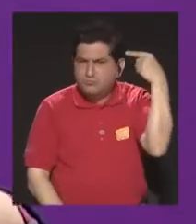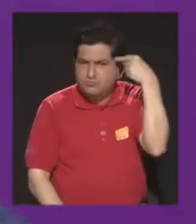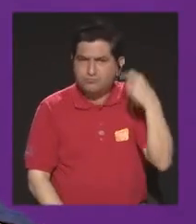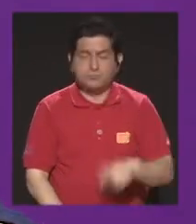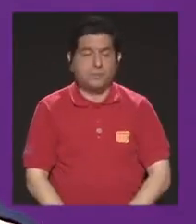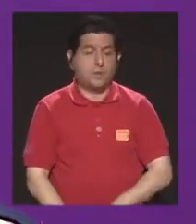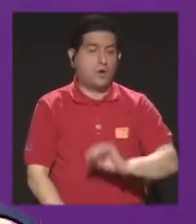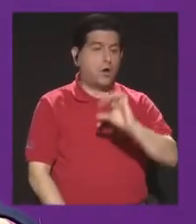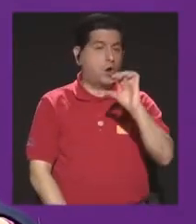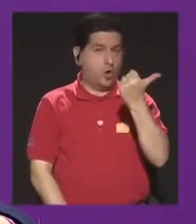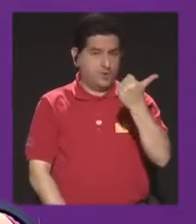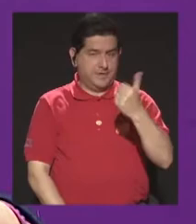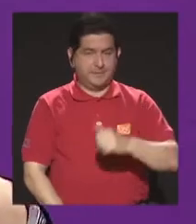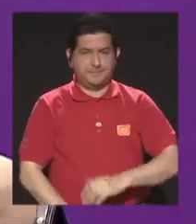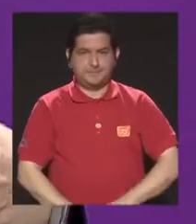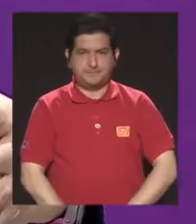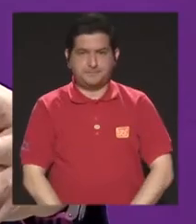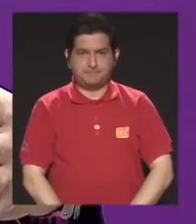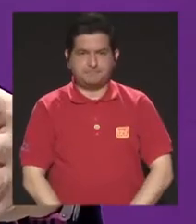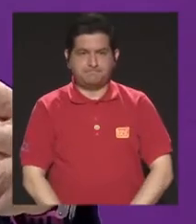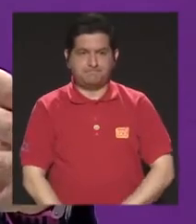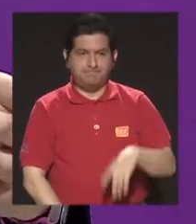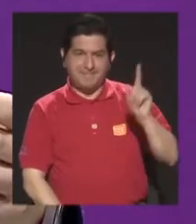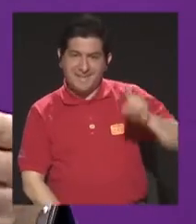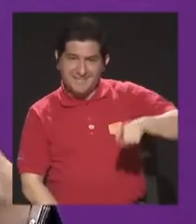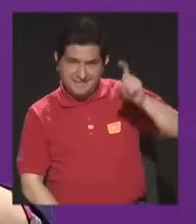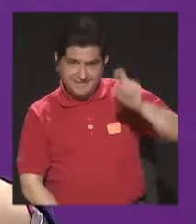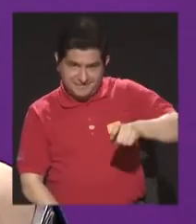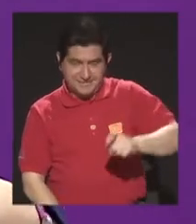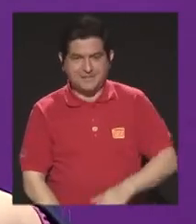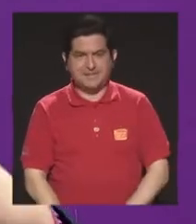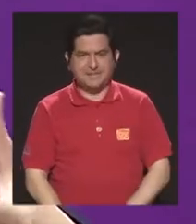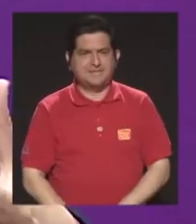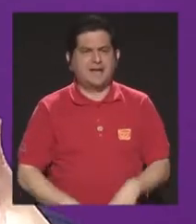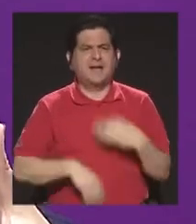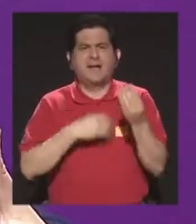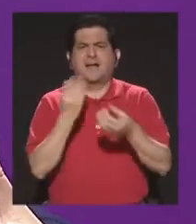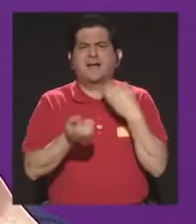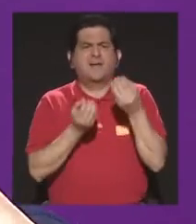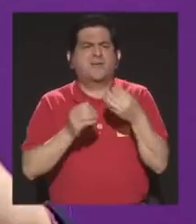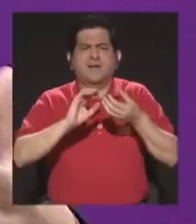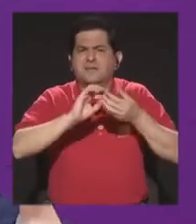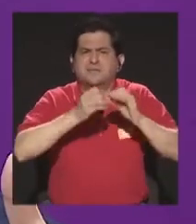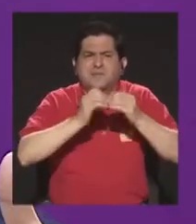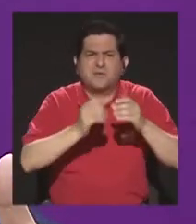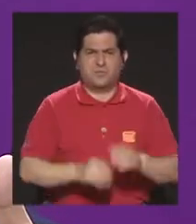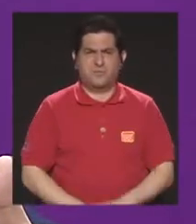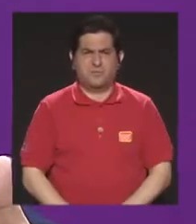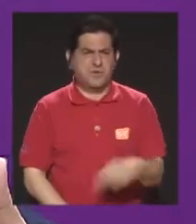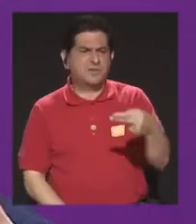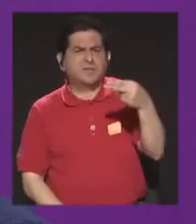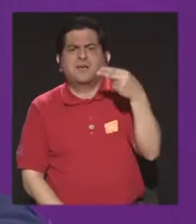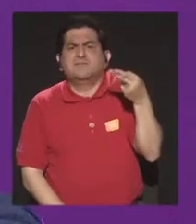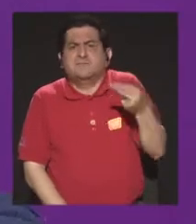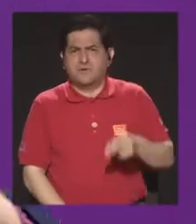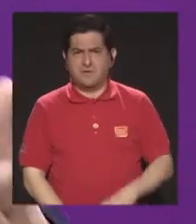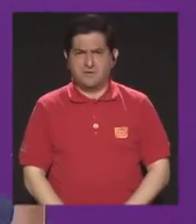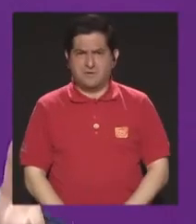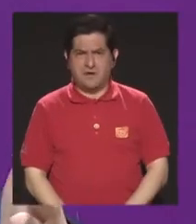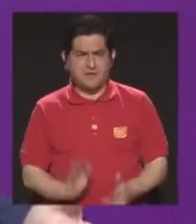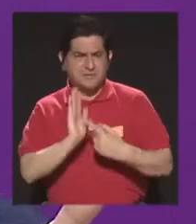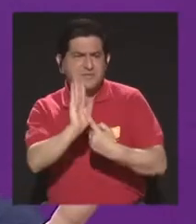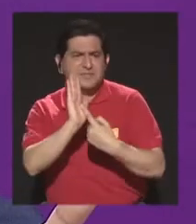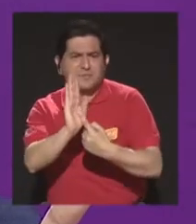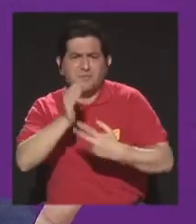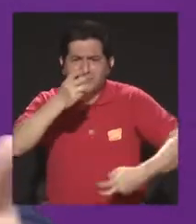Y otra es tener... Luego, ¿qué hacemos con estos números? ¿Qué hacemos con estas historias? Si queremos